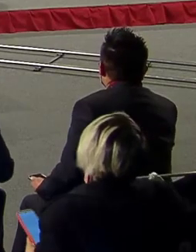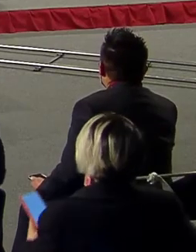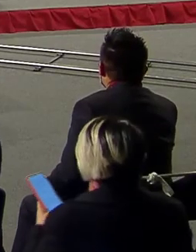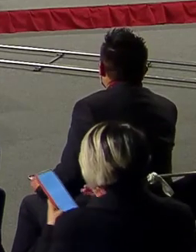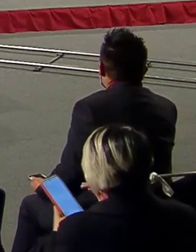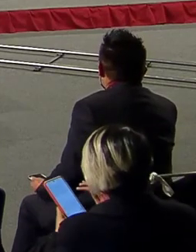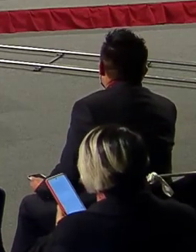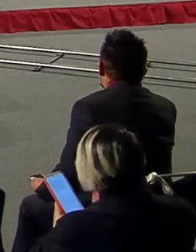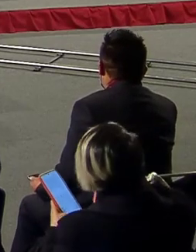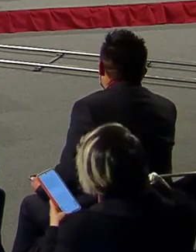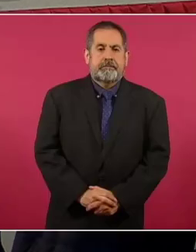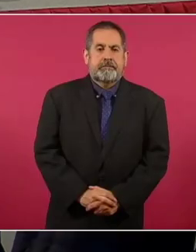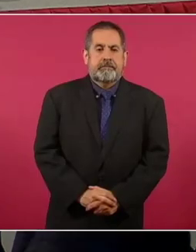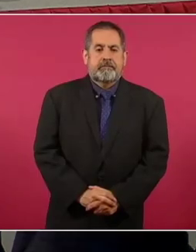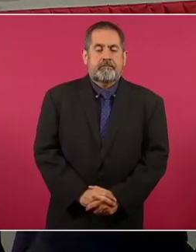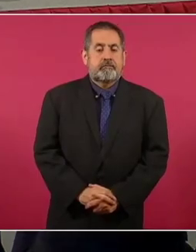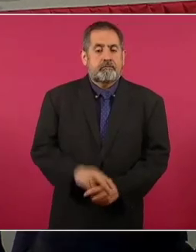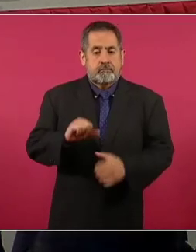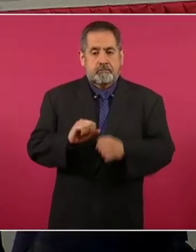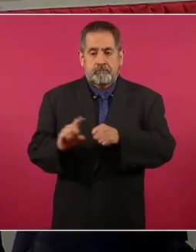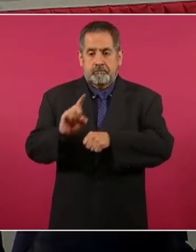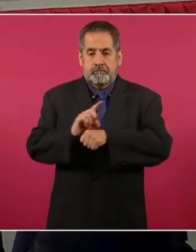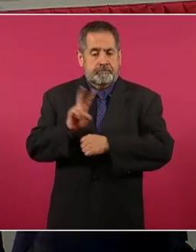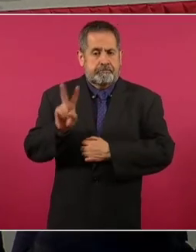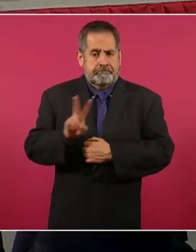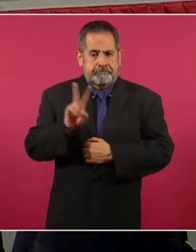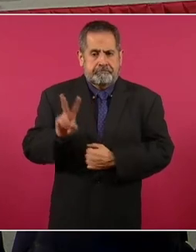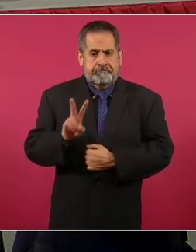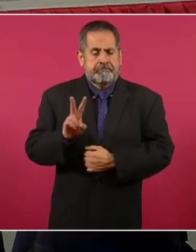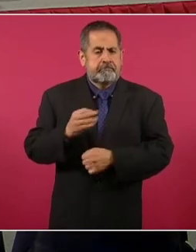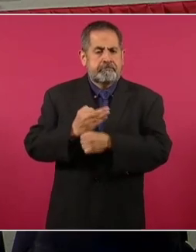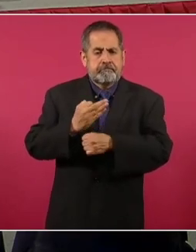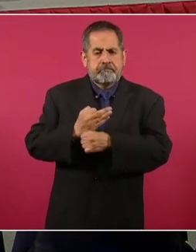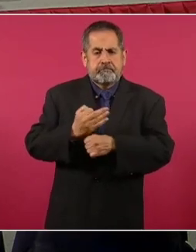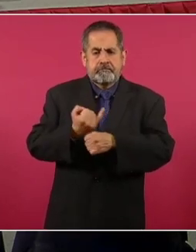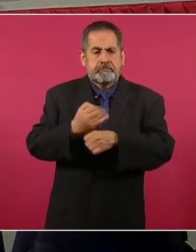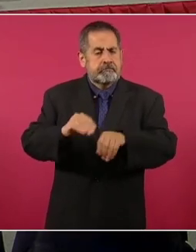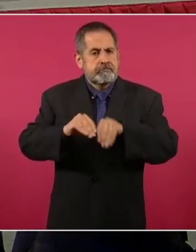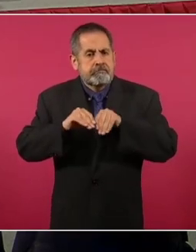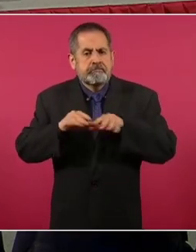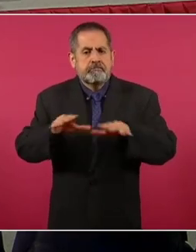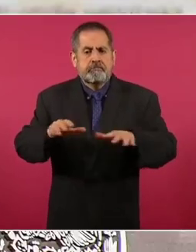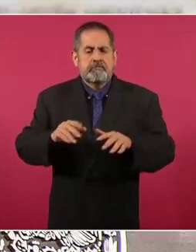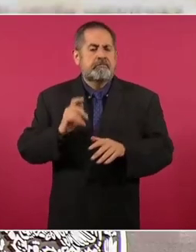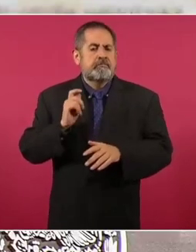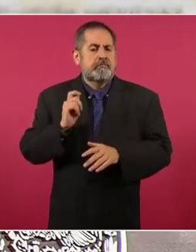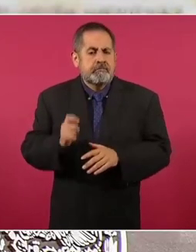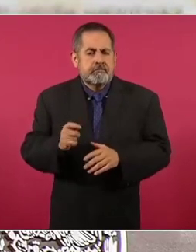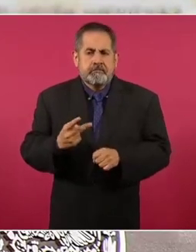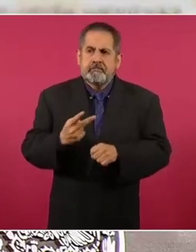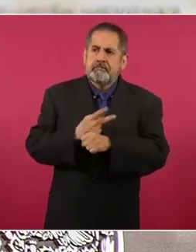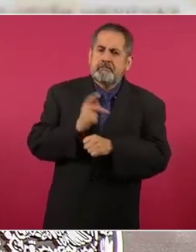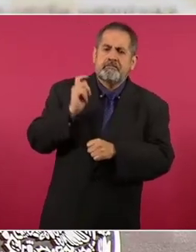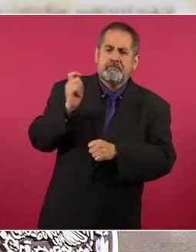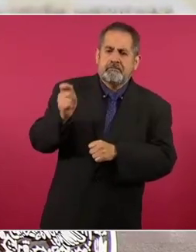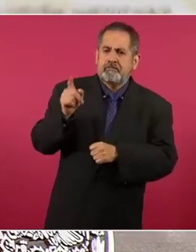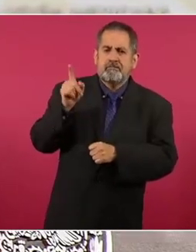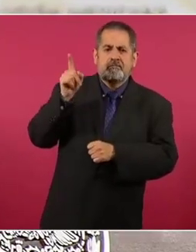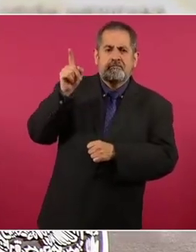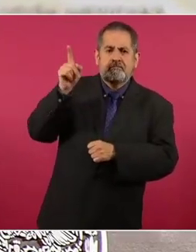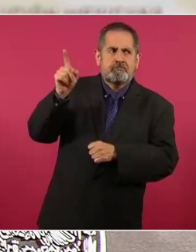este viernes vamos a informar sobre el diálogo de alto